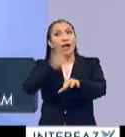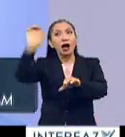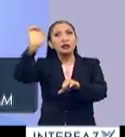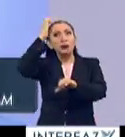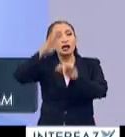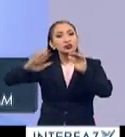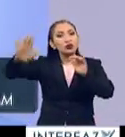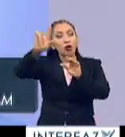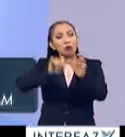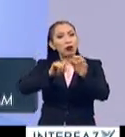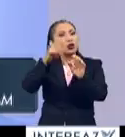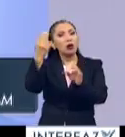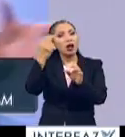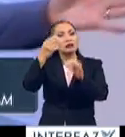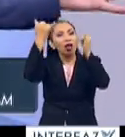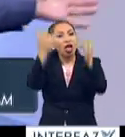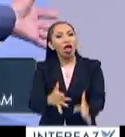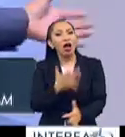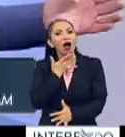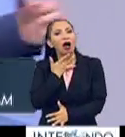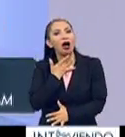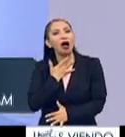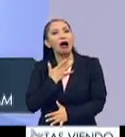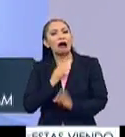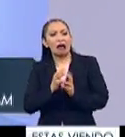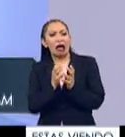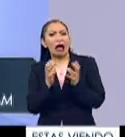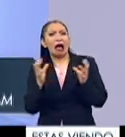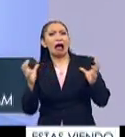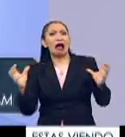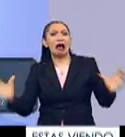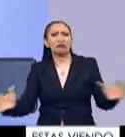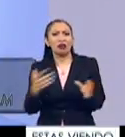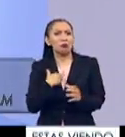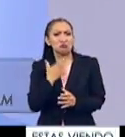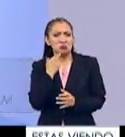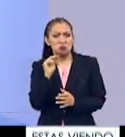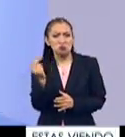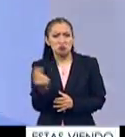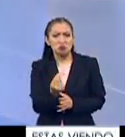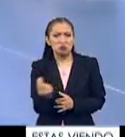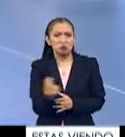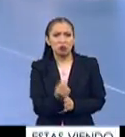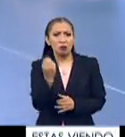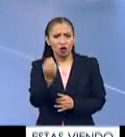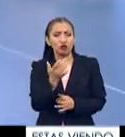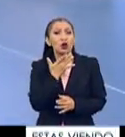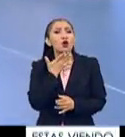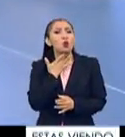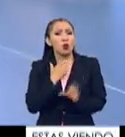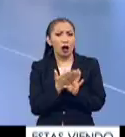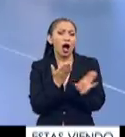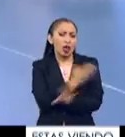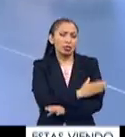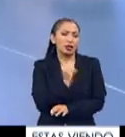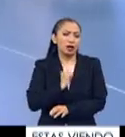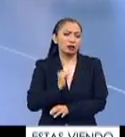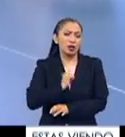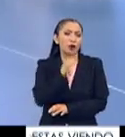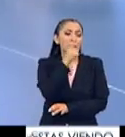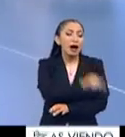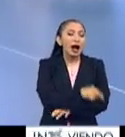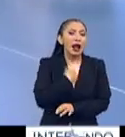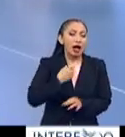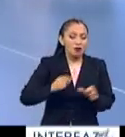espacio sin necesidad de tener estos macro... sí, porque mucho del combustible se usaba para cargar